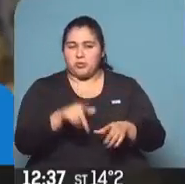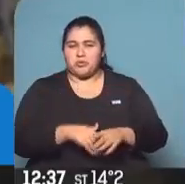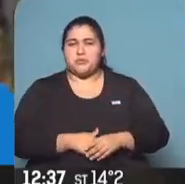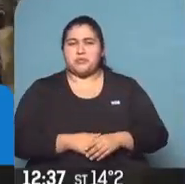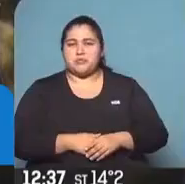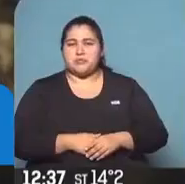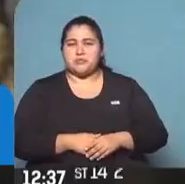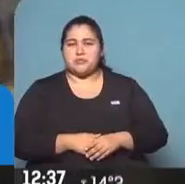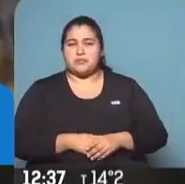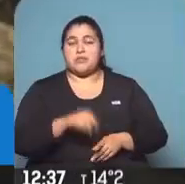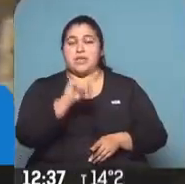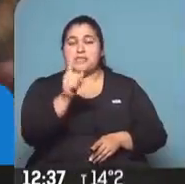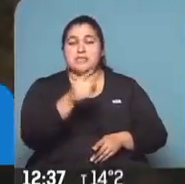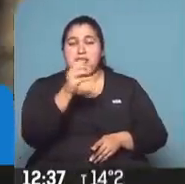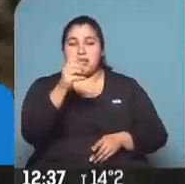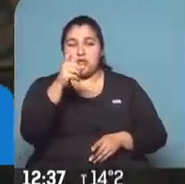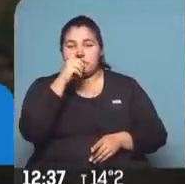107 años